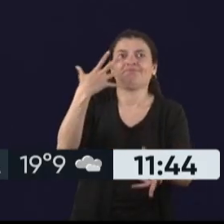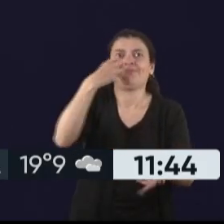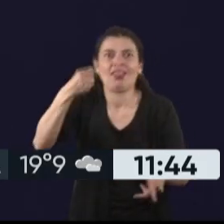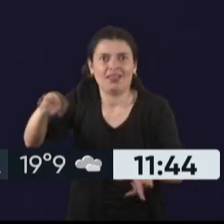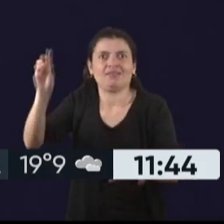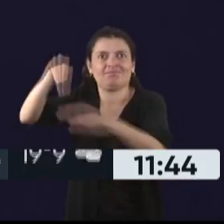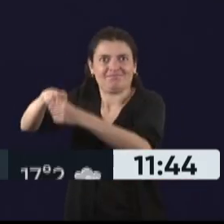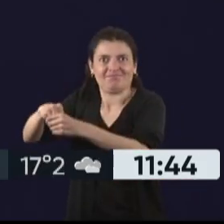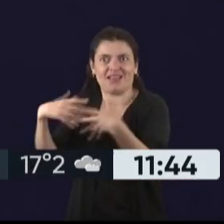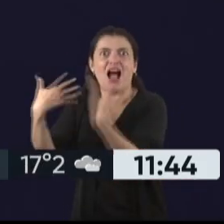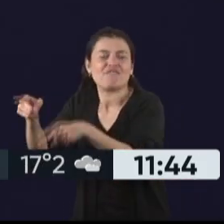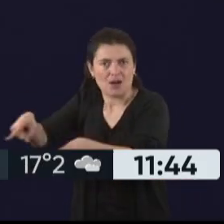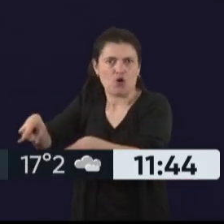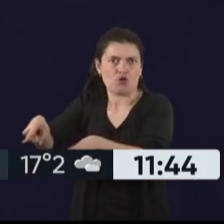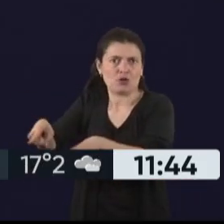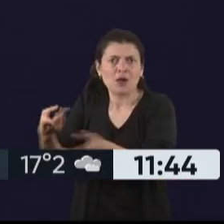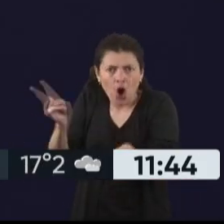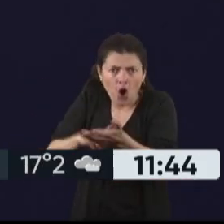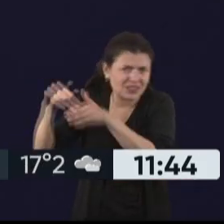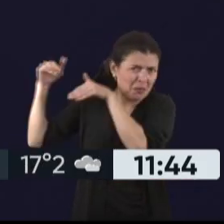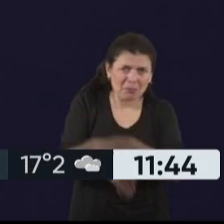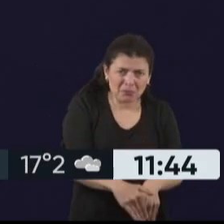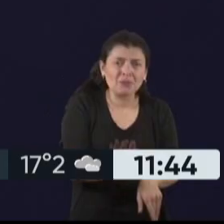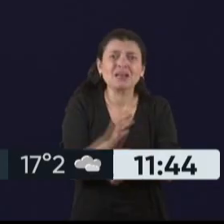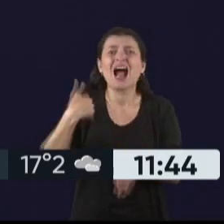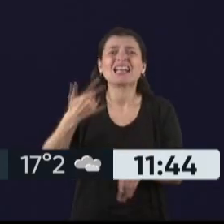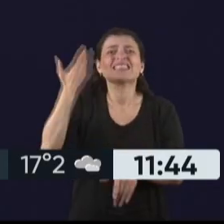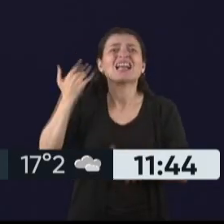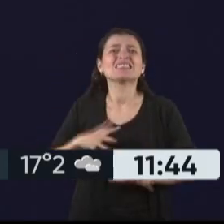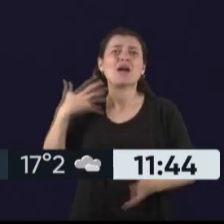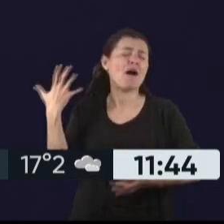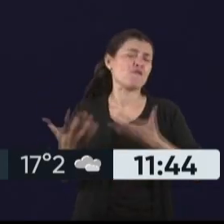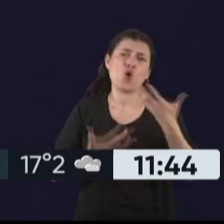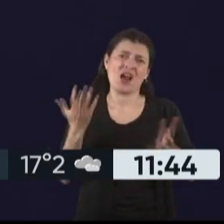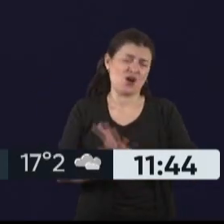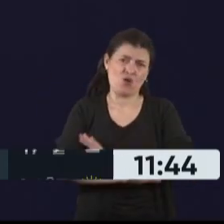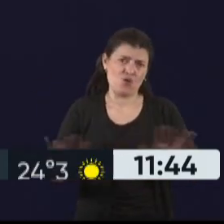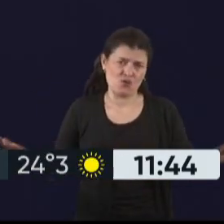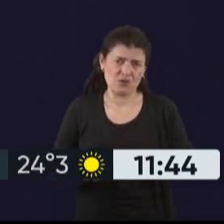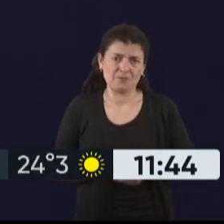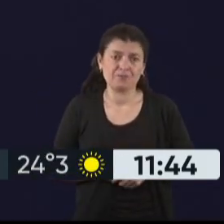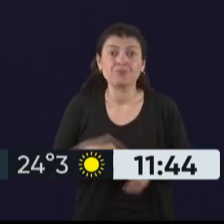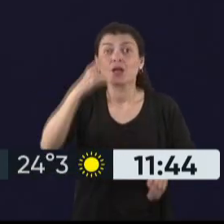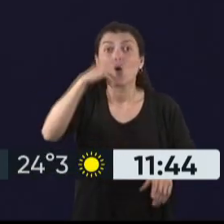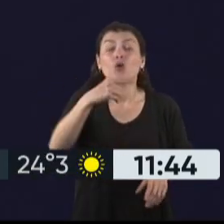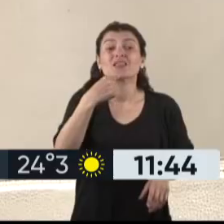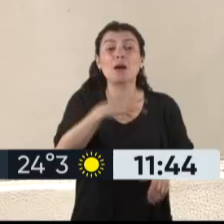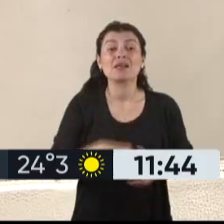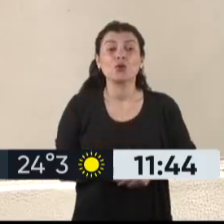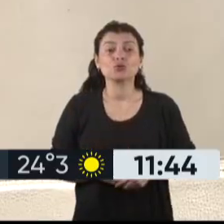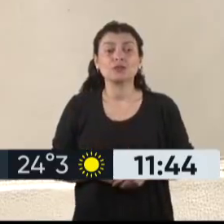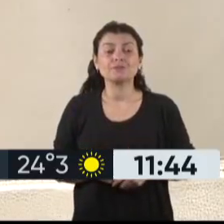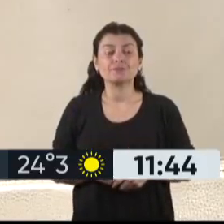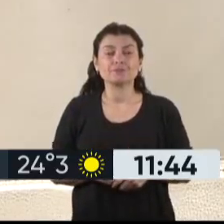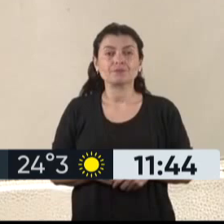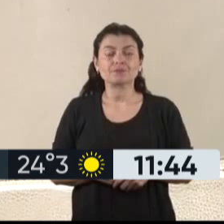quieren volver a donde ellos nos dejaron, ¿no?, que es en un país prendido fuego. Última pregunta. Sí. ¿Qué tal, Manuel? Buen